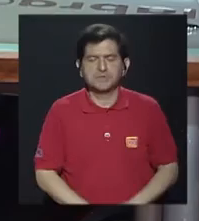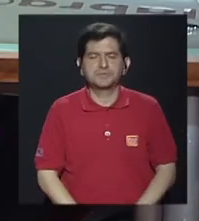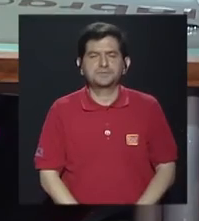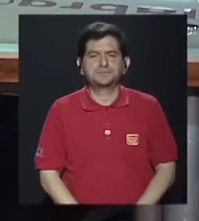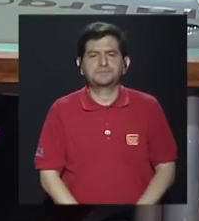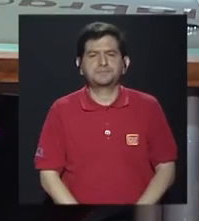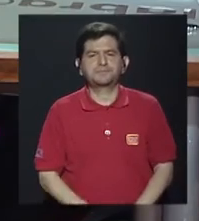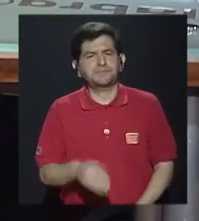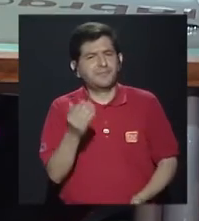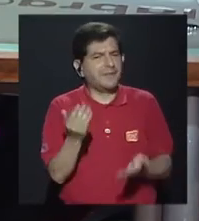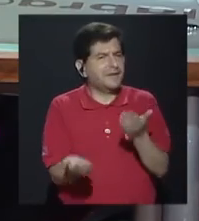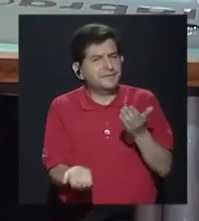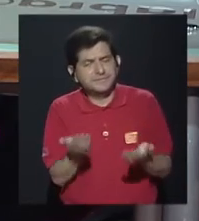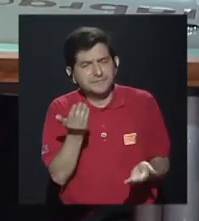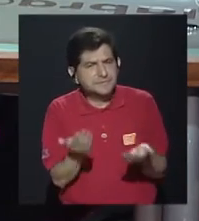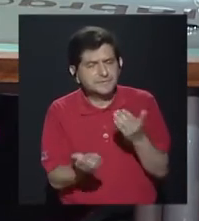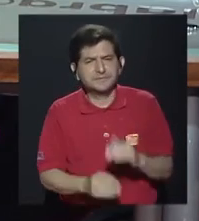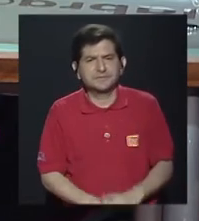de pronto